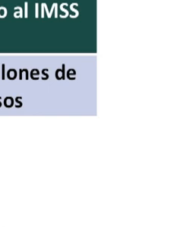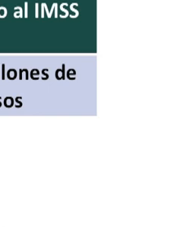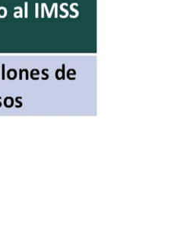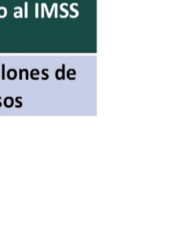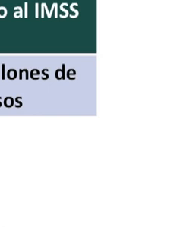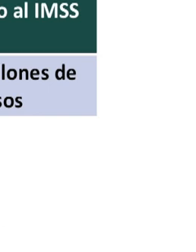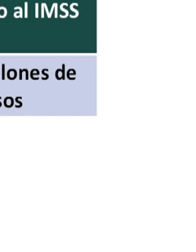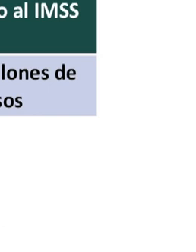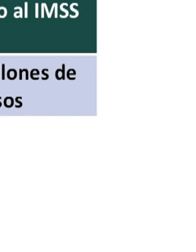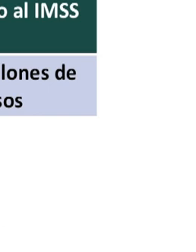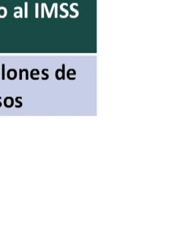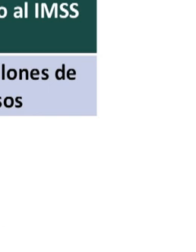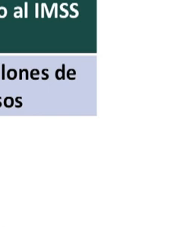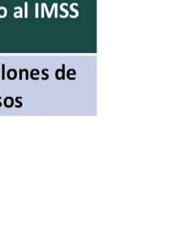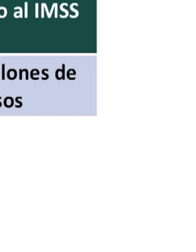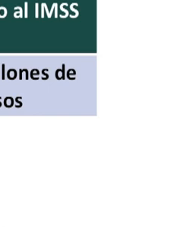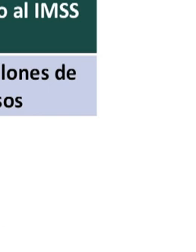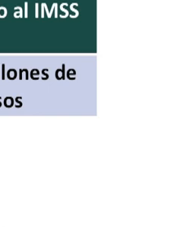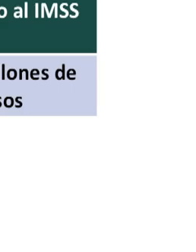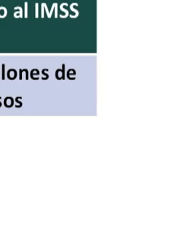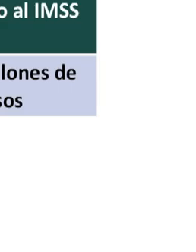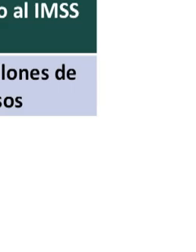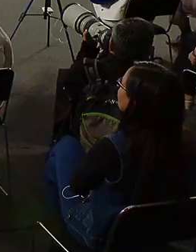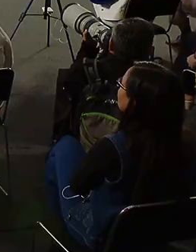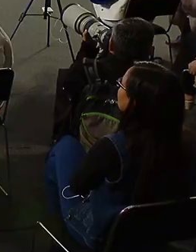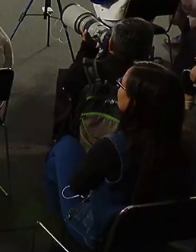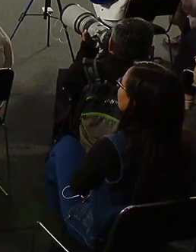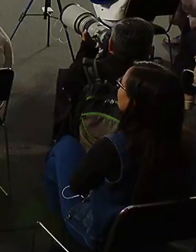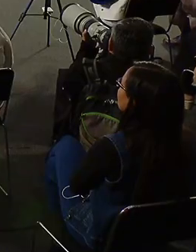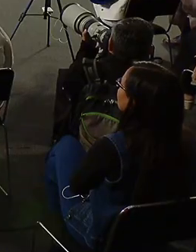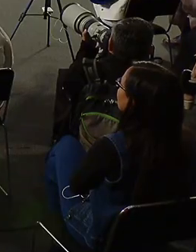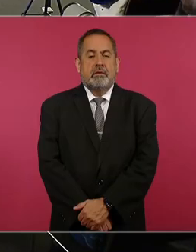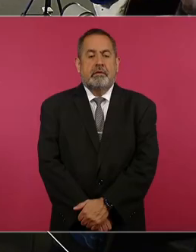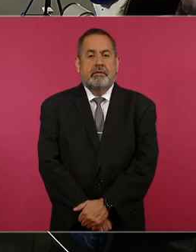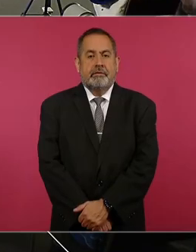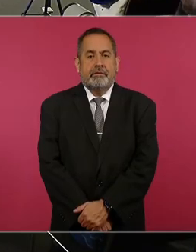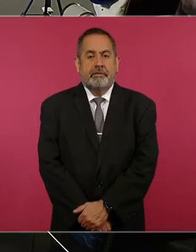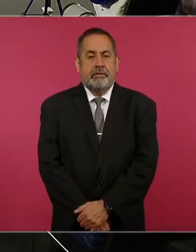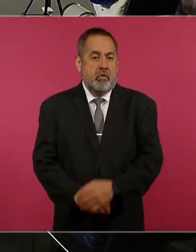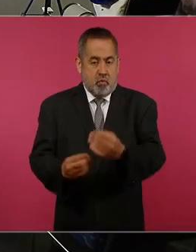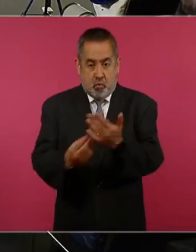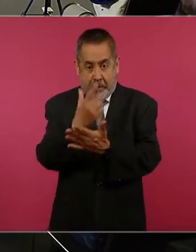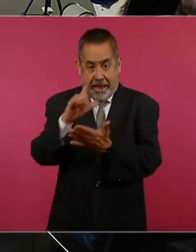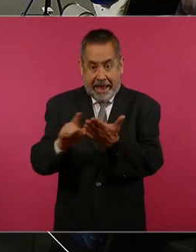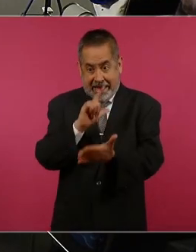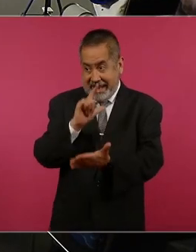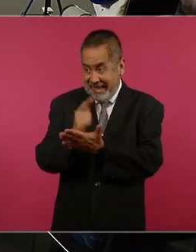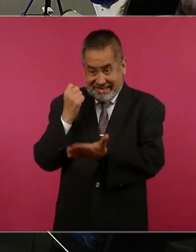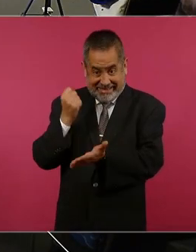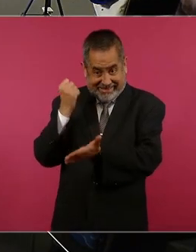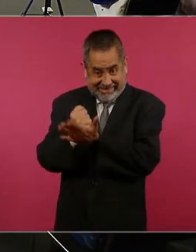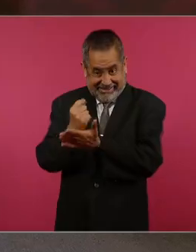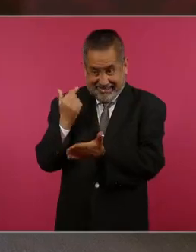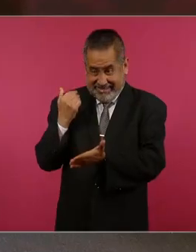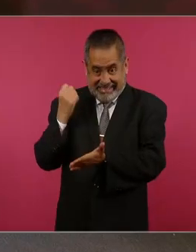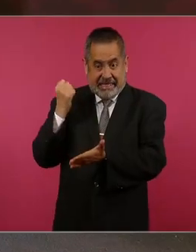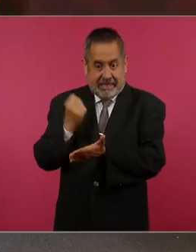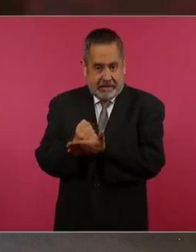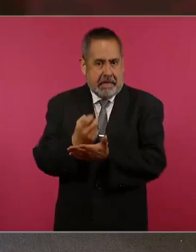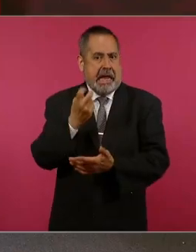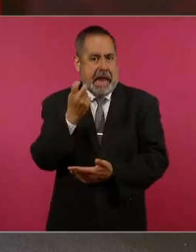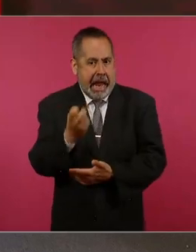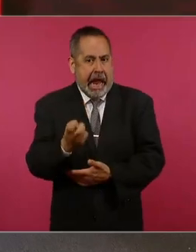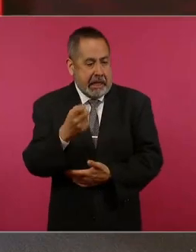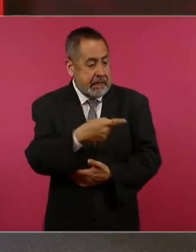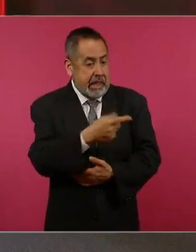la nueva reforma es para que parte de estos